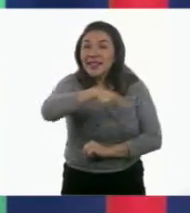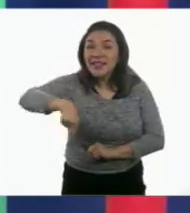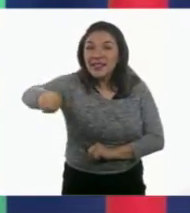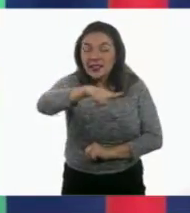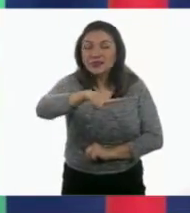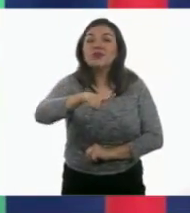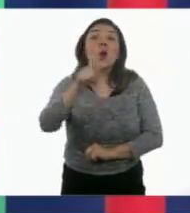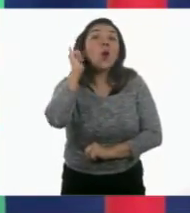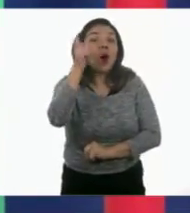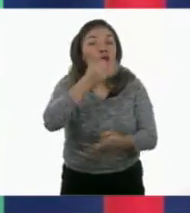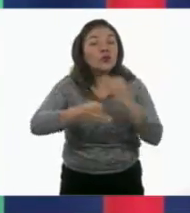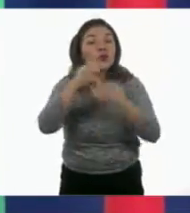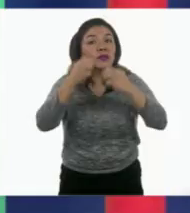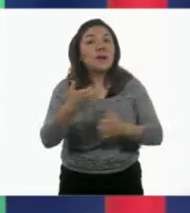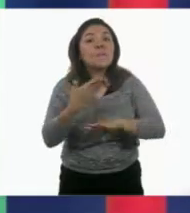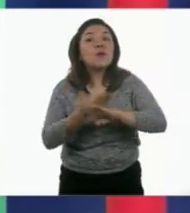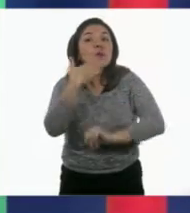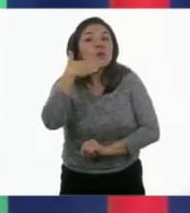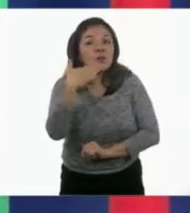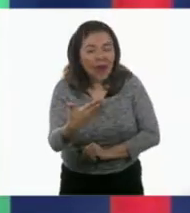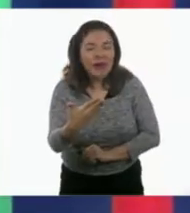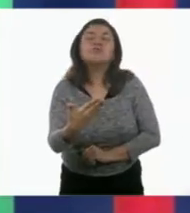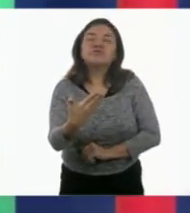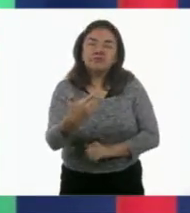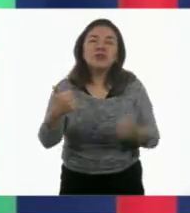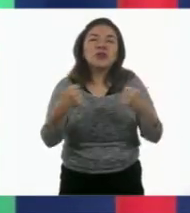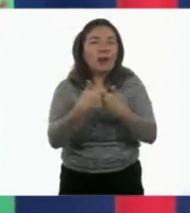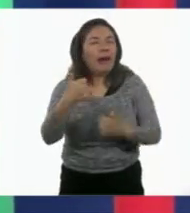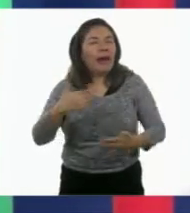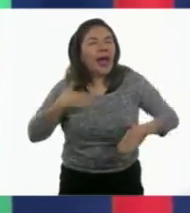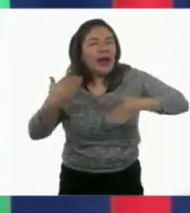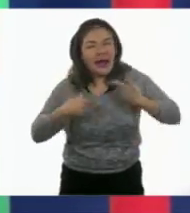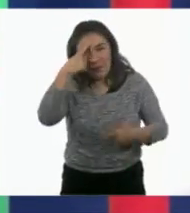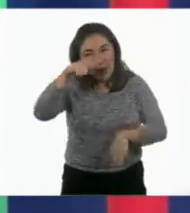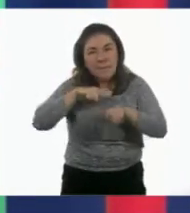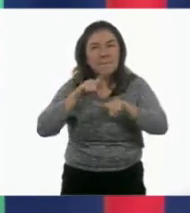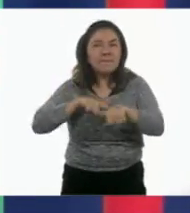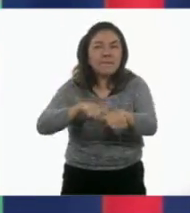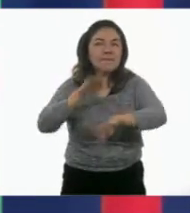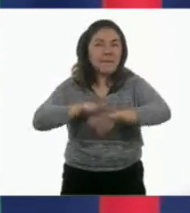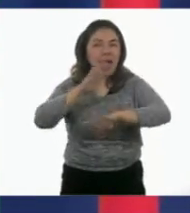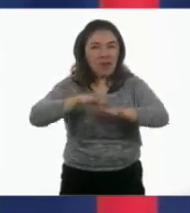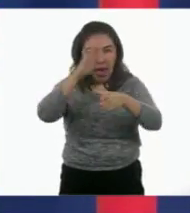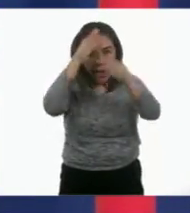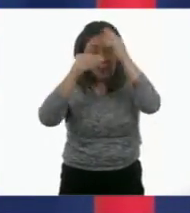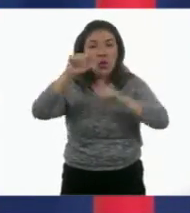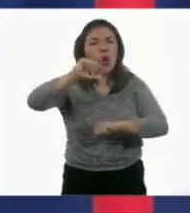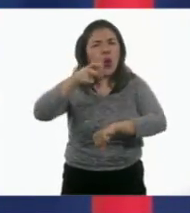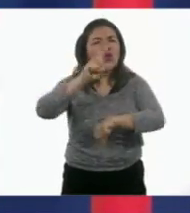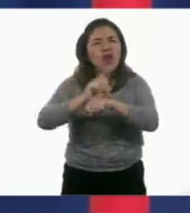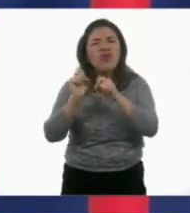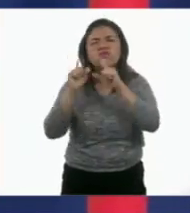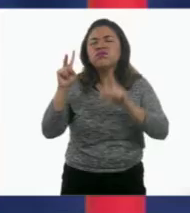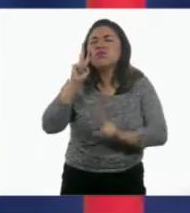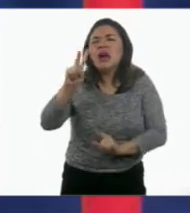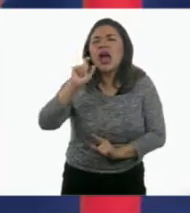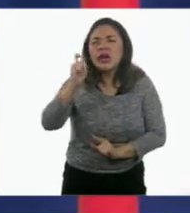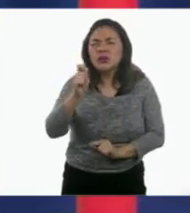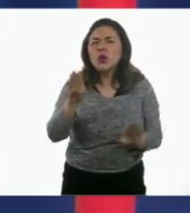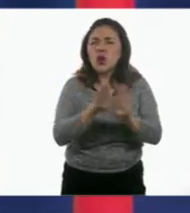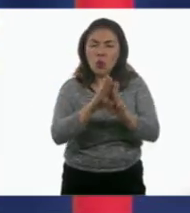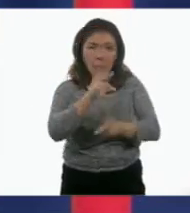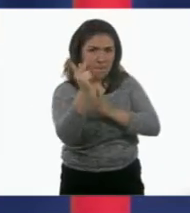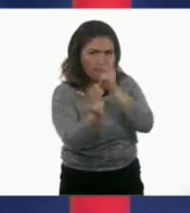Bienvenido. Espero que se encuentren muy bien y con muchos ánimos para aprender. Hoy trabajaremos con la relación que hay entre